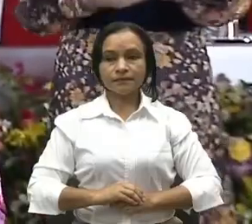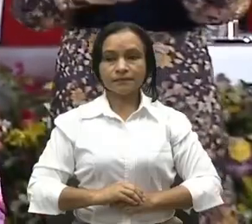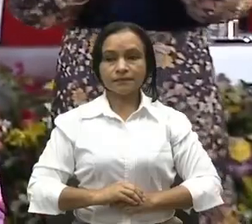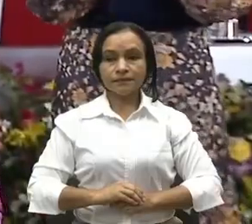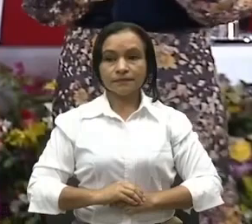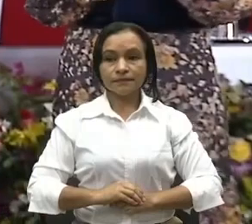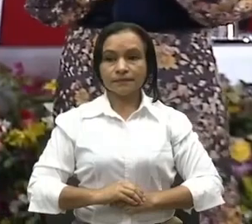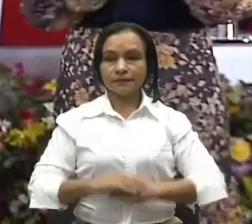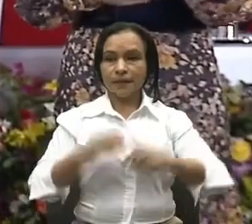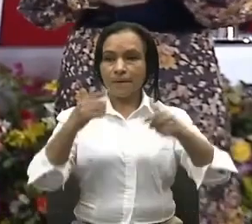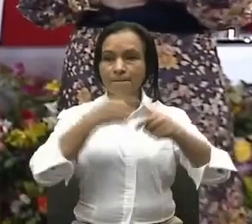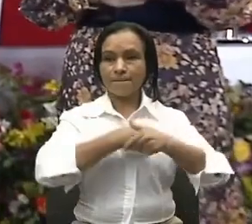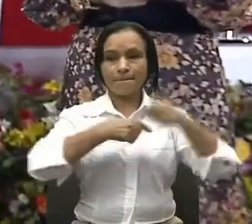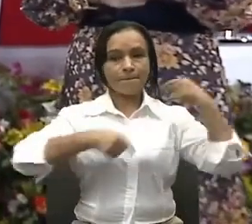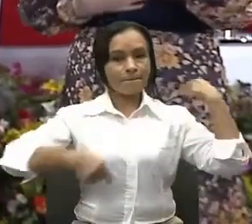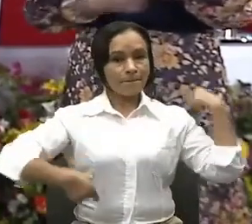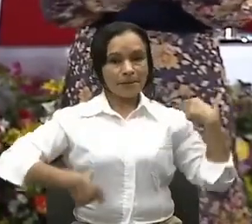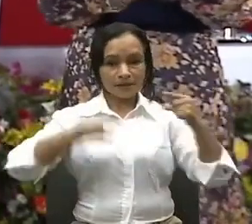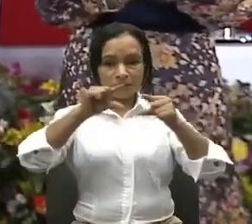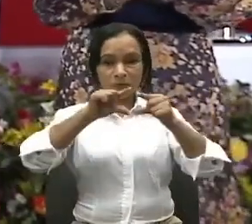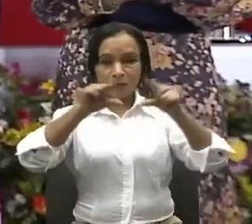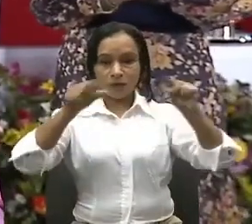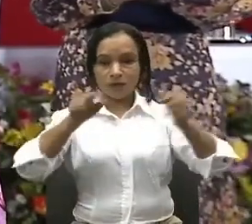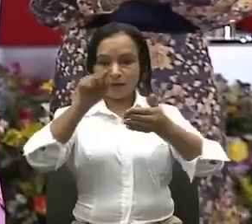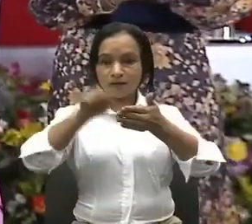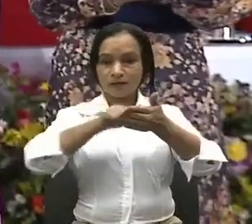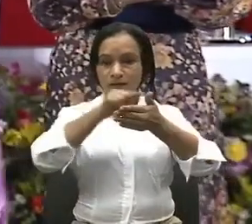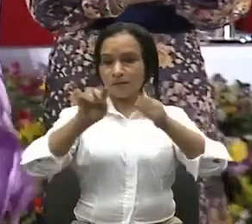Y es la presidenta del Consejo Supremo Electoral.